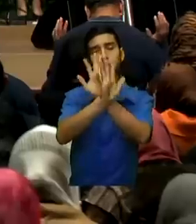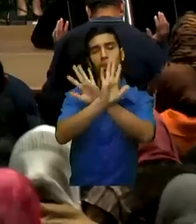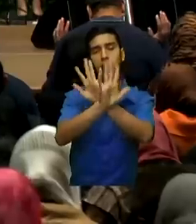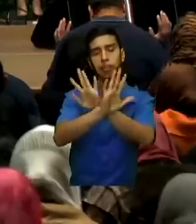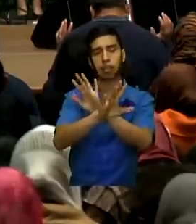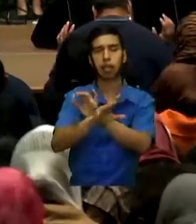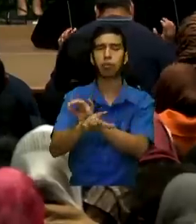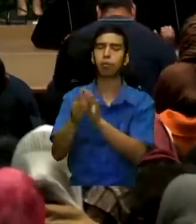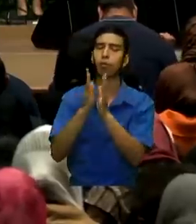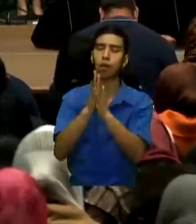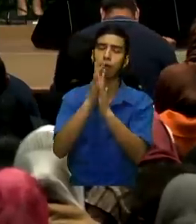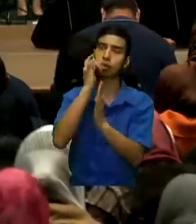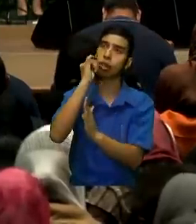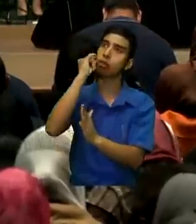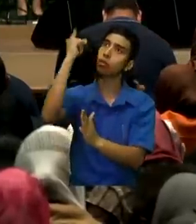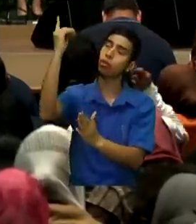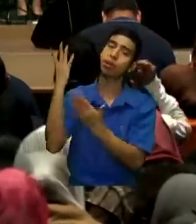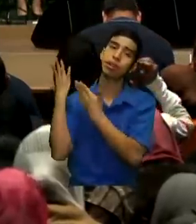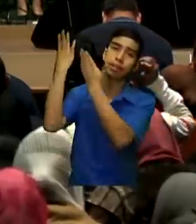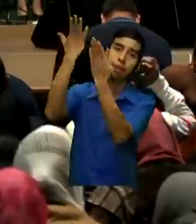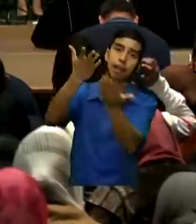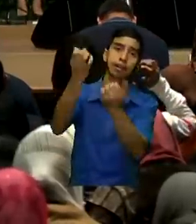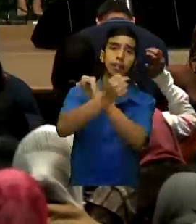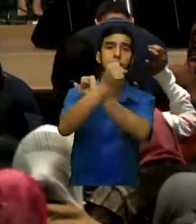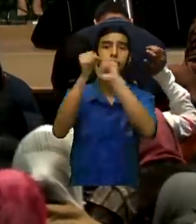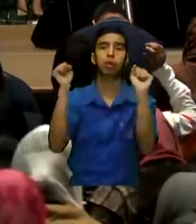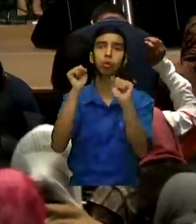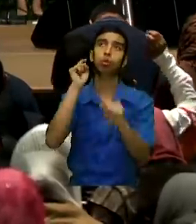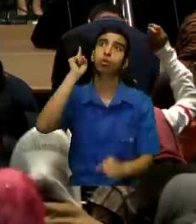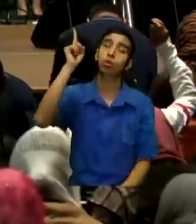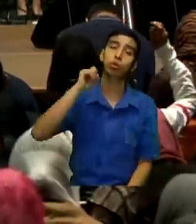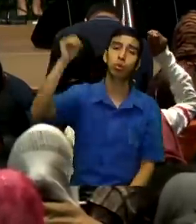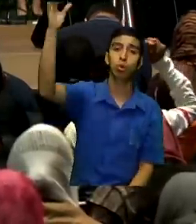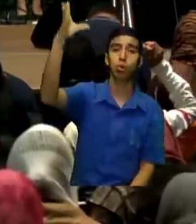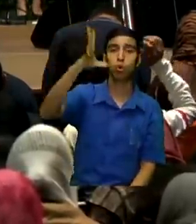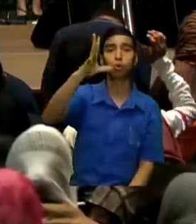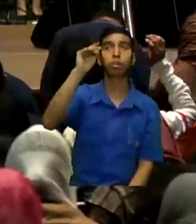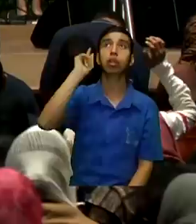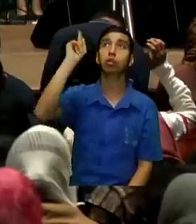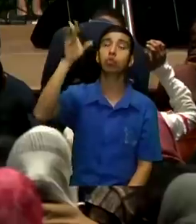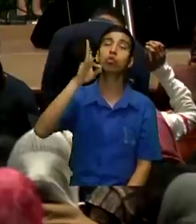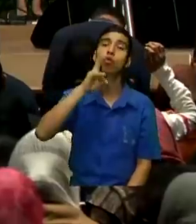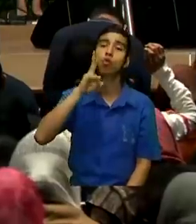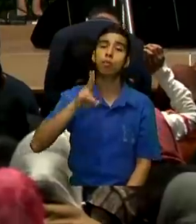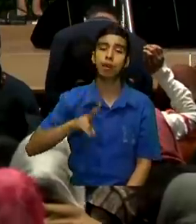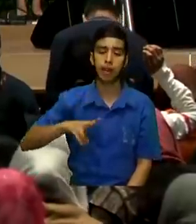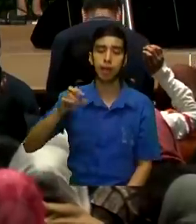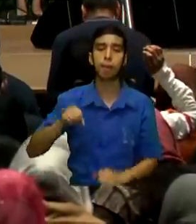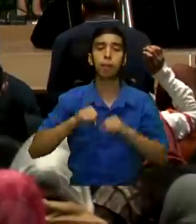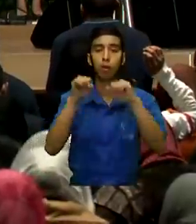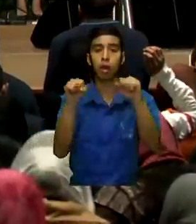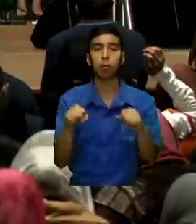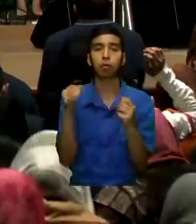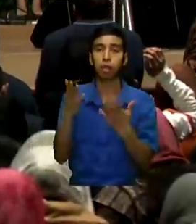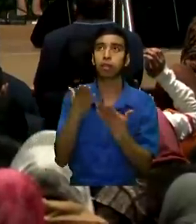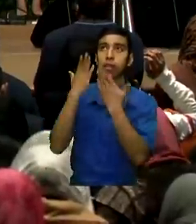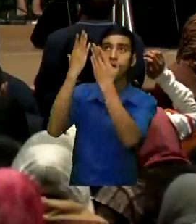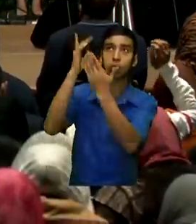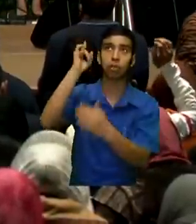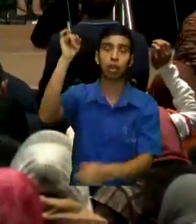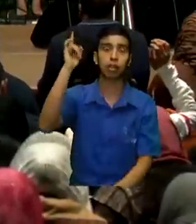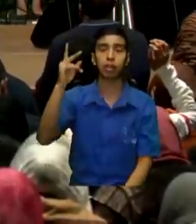salvación. Tu luz y tu verdad, Señor, para que podamos entregarnos a